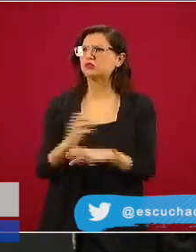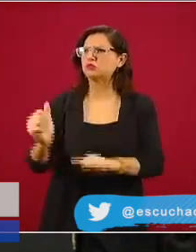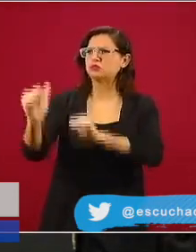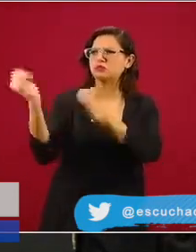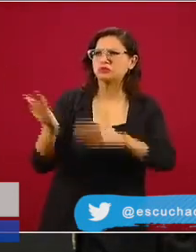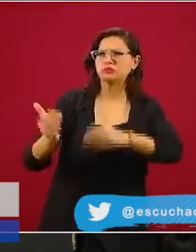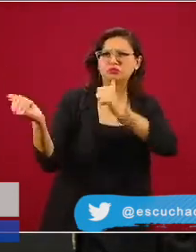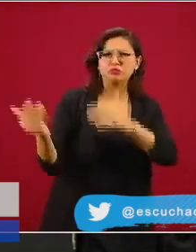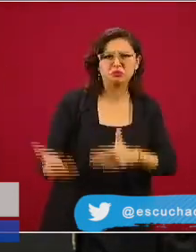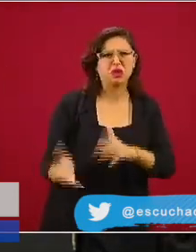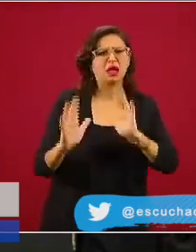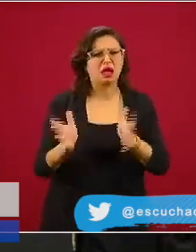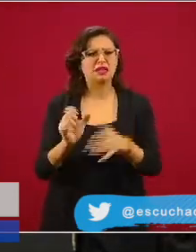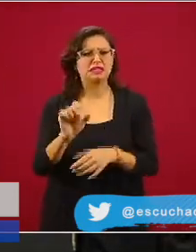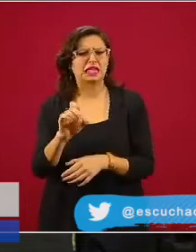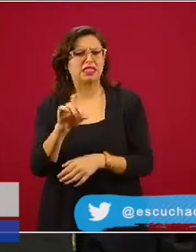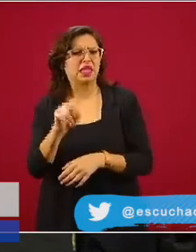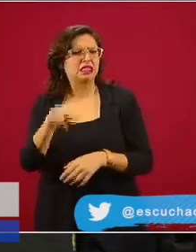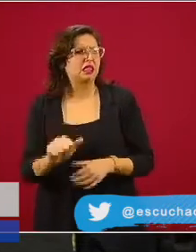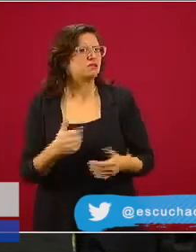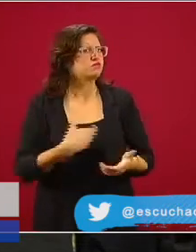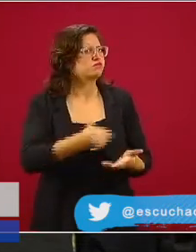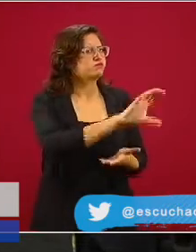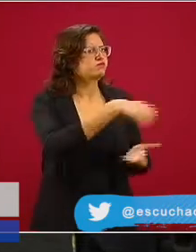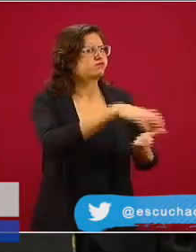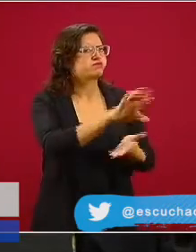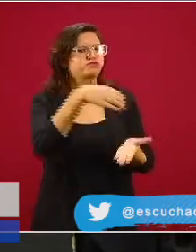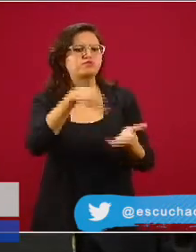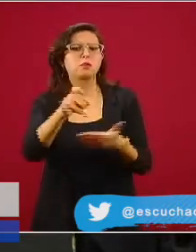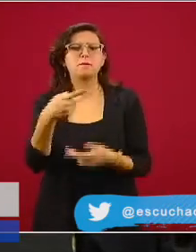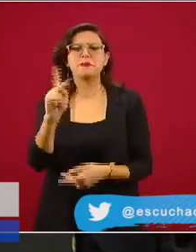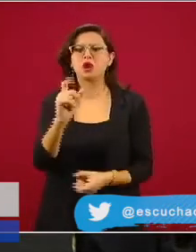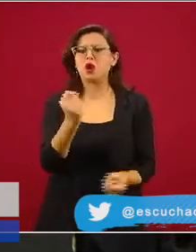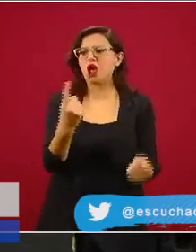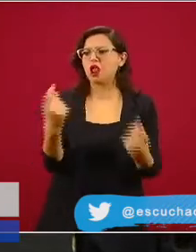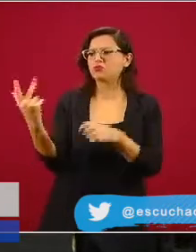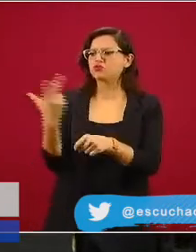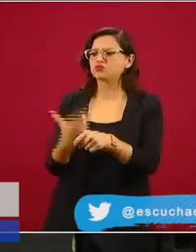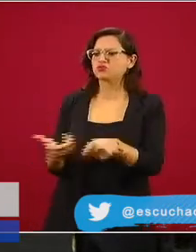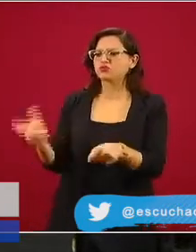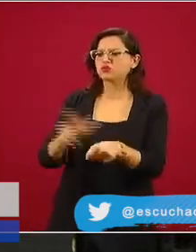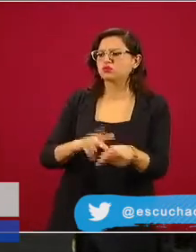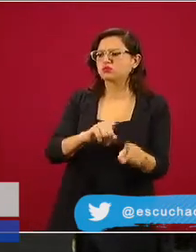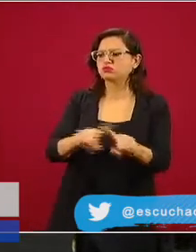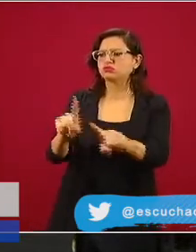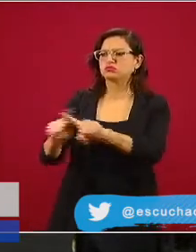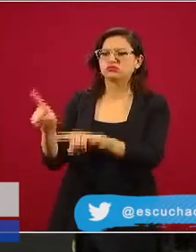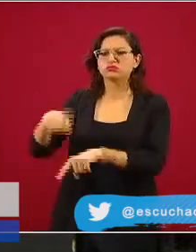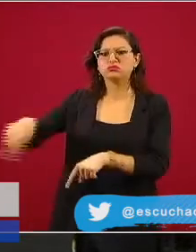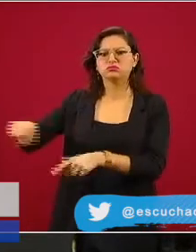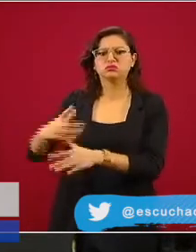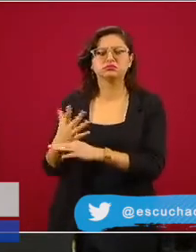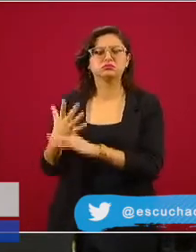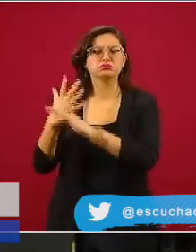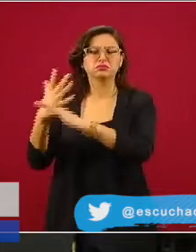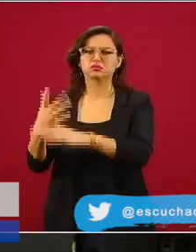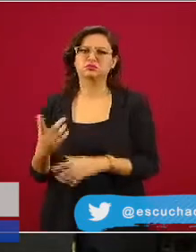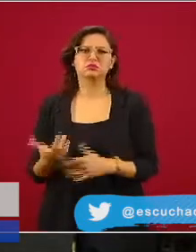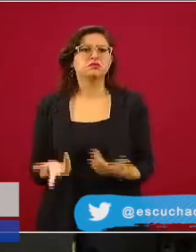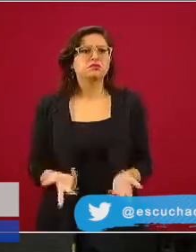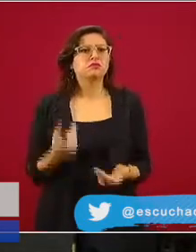ante denuncias de posible venta de plazas de especialidades médicas se realiza una investigación y se interpondrá la denuncia